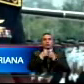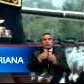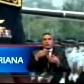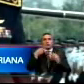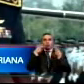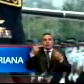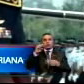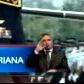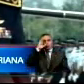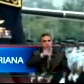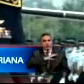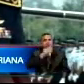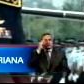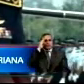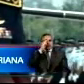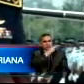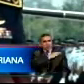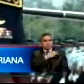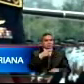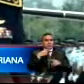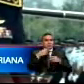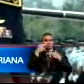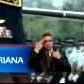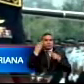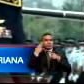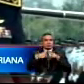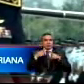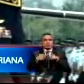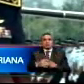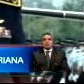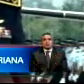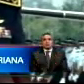pública ante eventuales